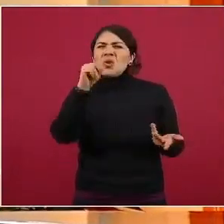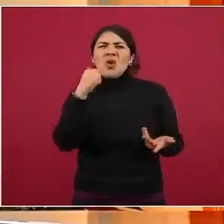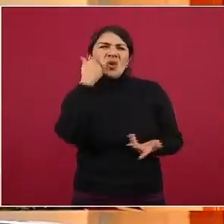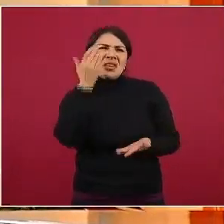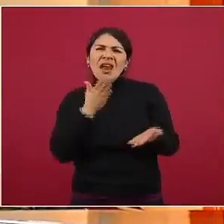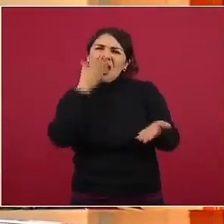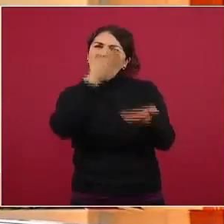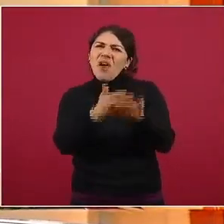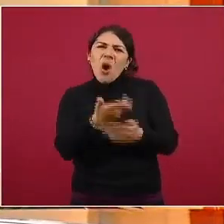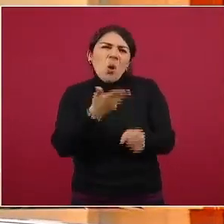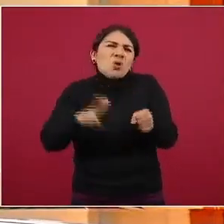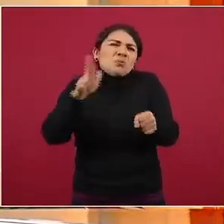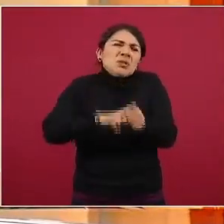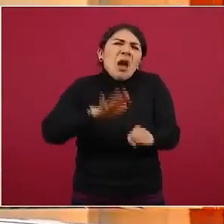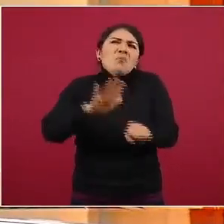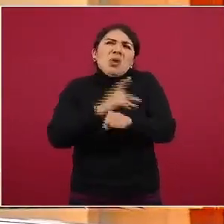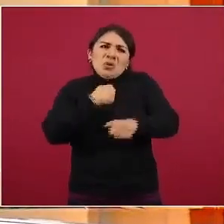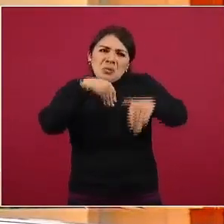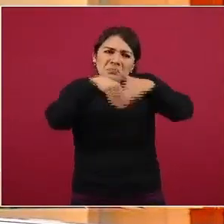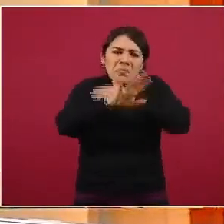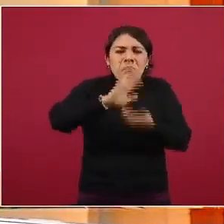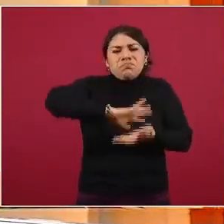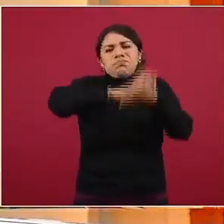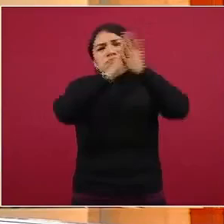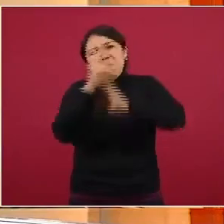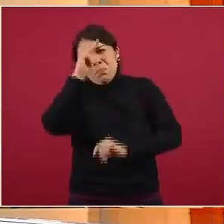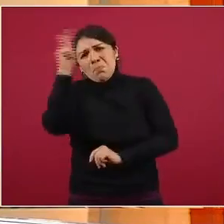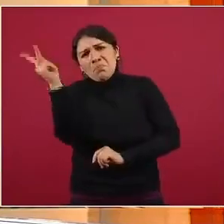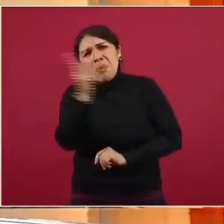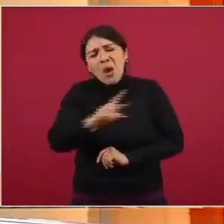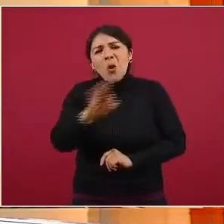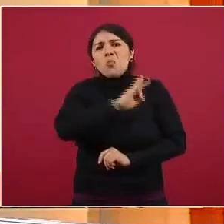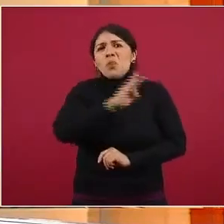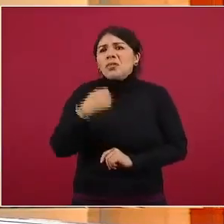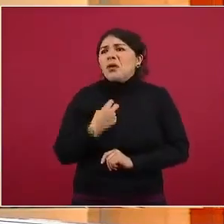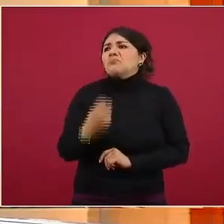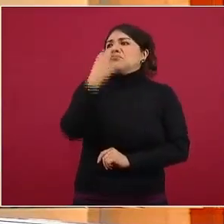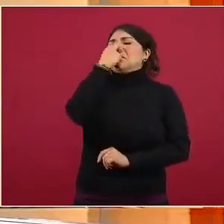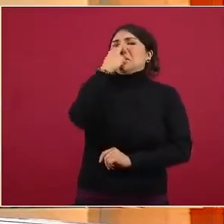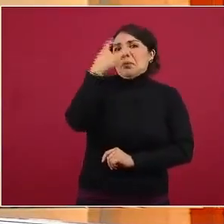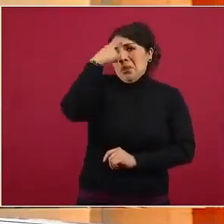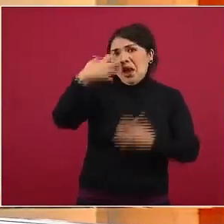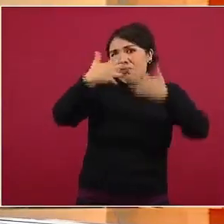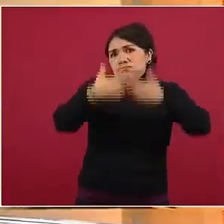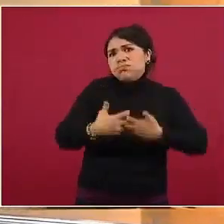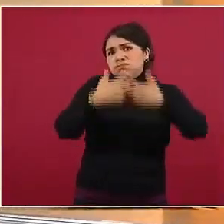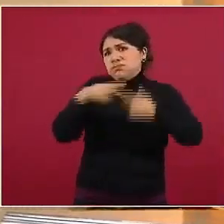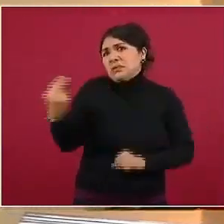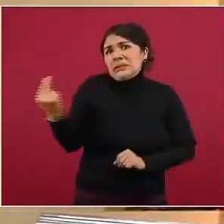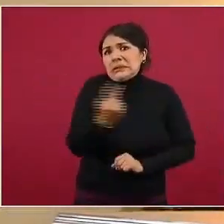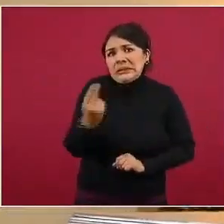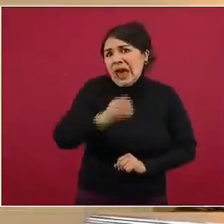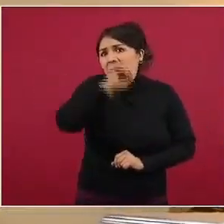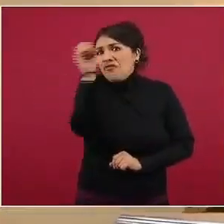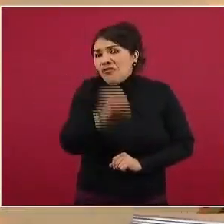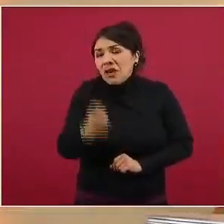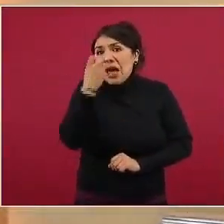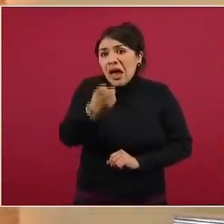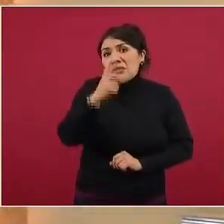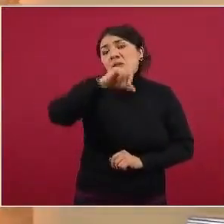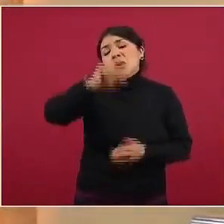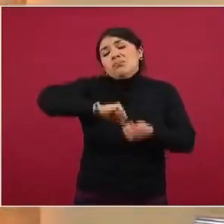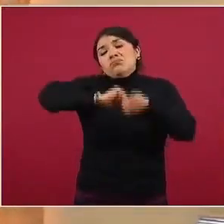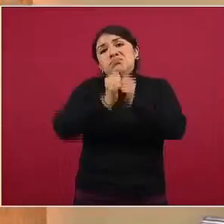hospital porque voy a evolucionar mal y es posible que requiera ventilación y sé que esto puede tener un